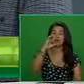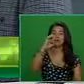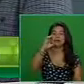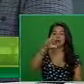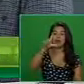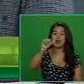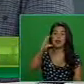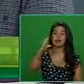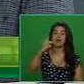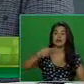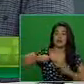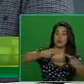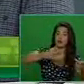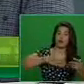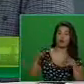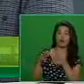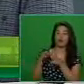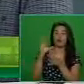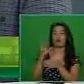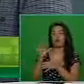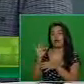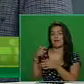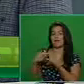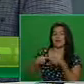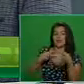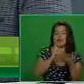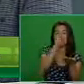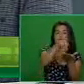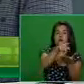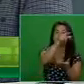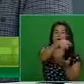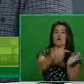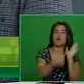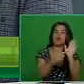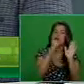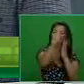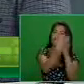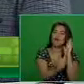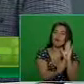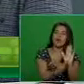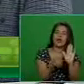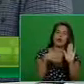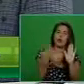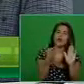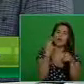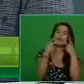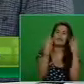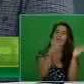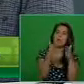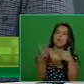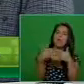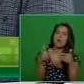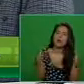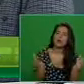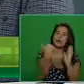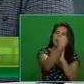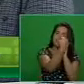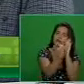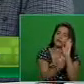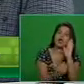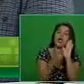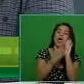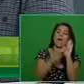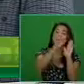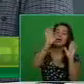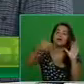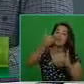RIAF a hacer un balance y una presentación de cuáles son las políticas públicas que en los países del Mercosur se han llevado a